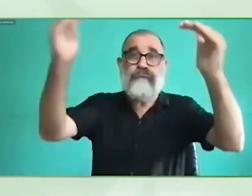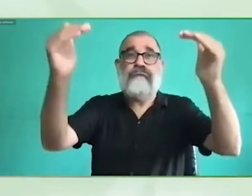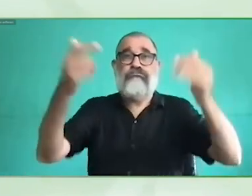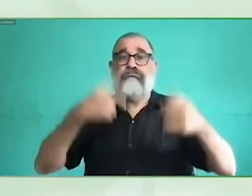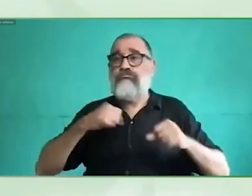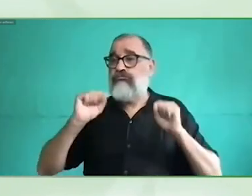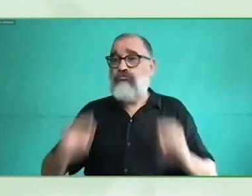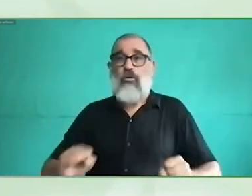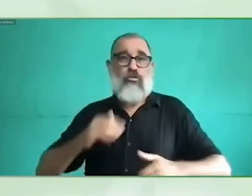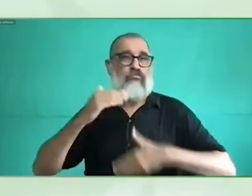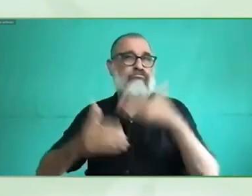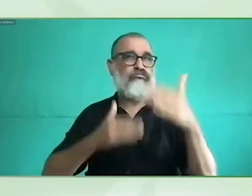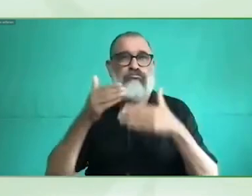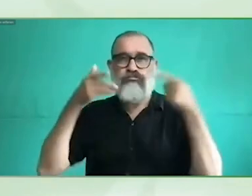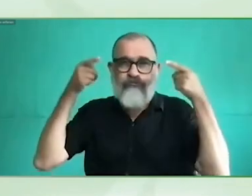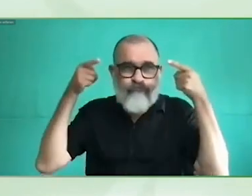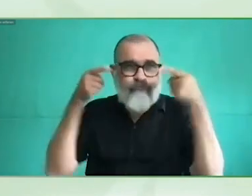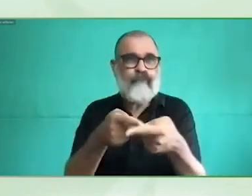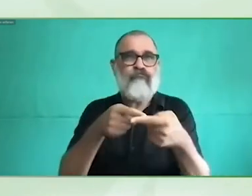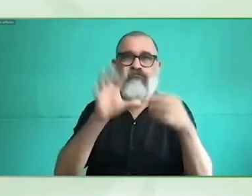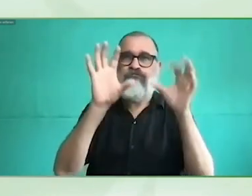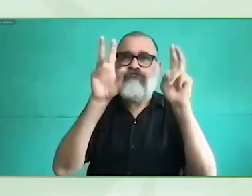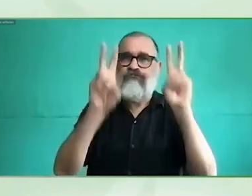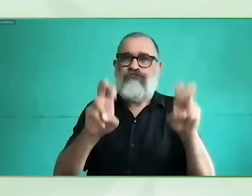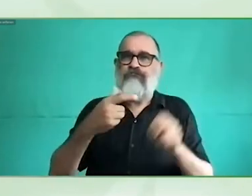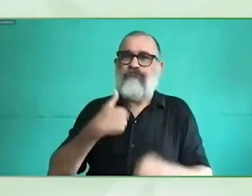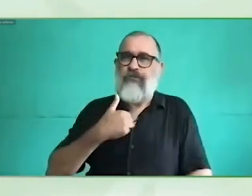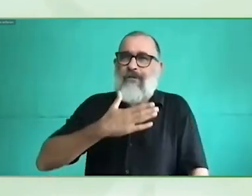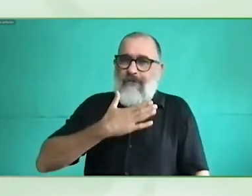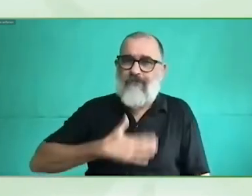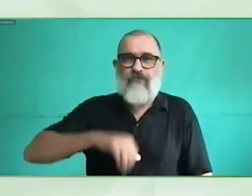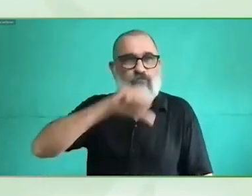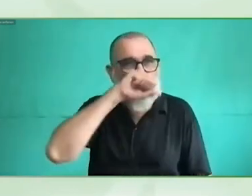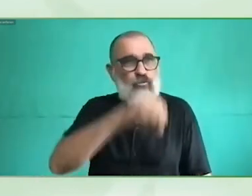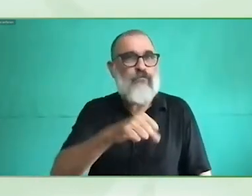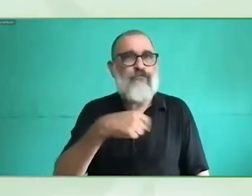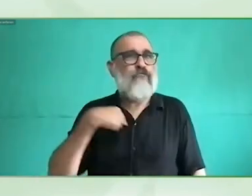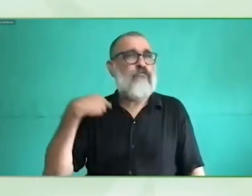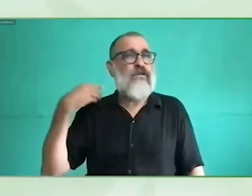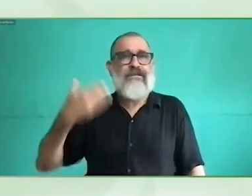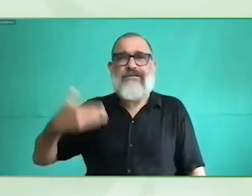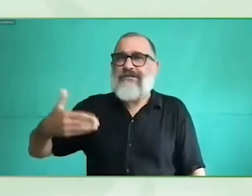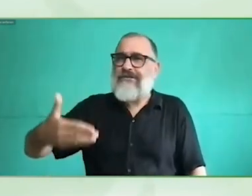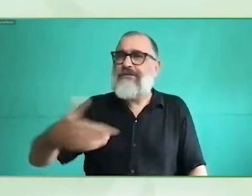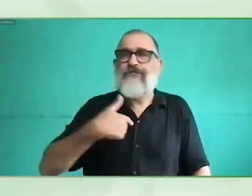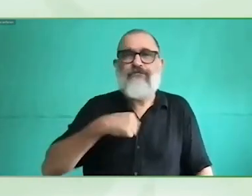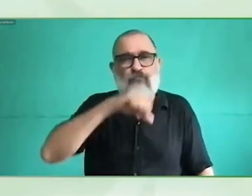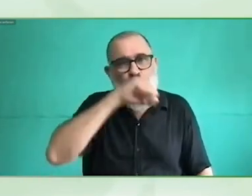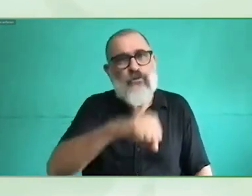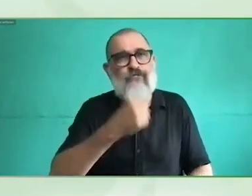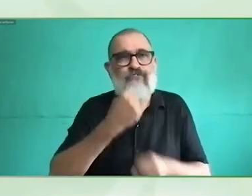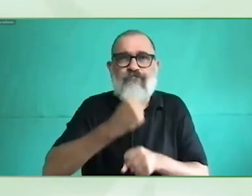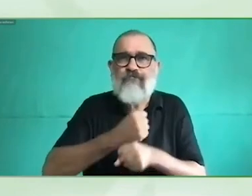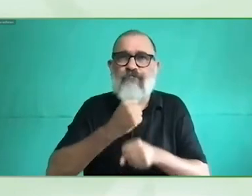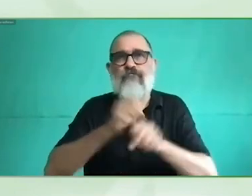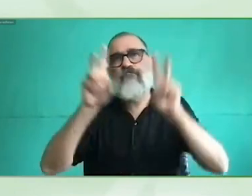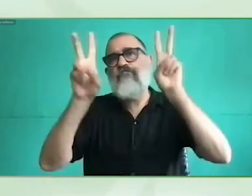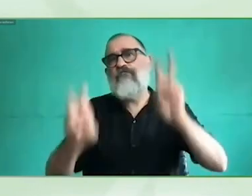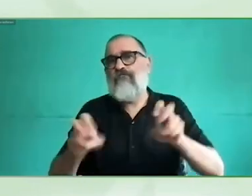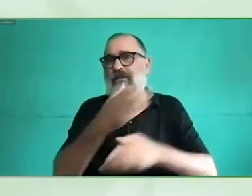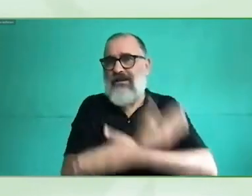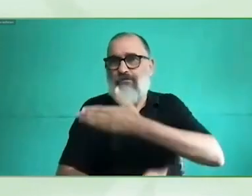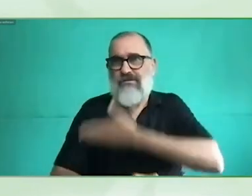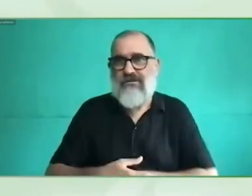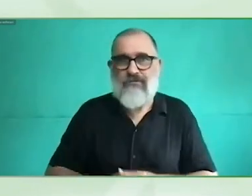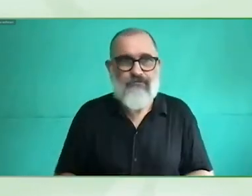Pero eso también me ha dado justamente esta otra mirada de